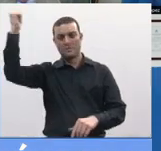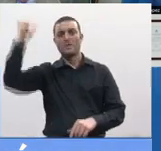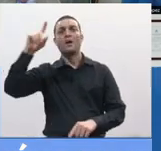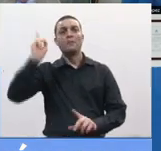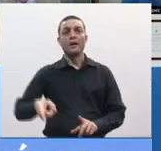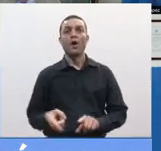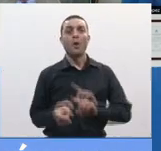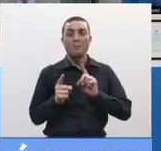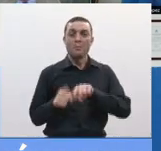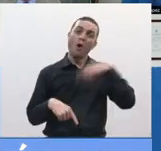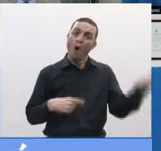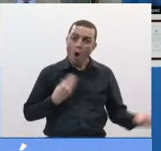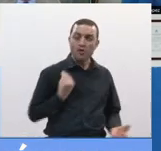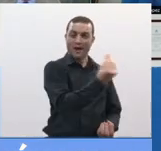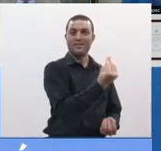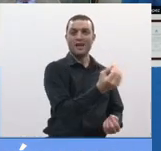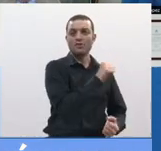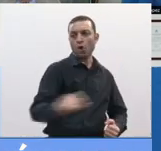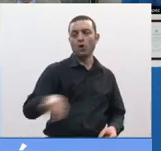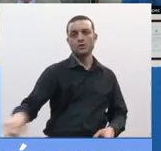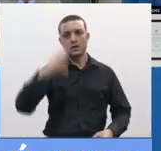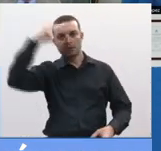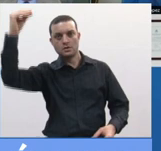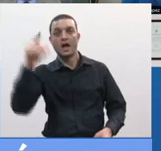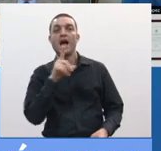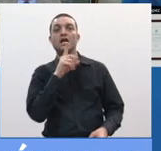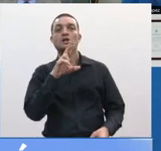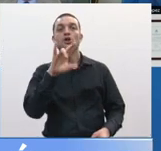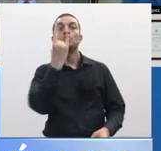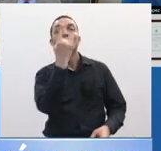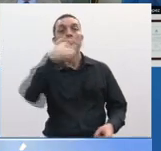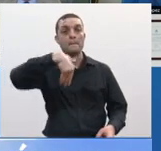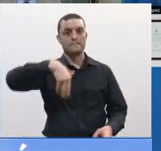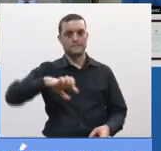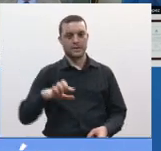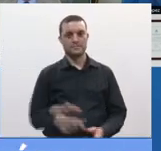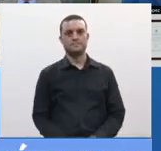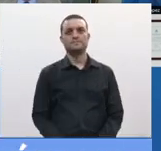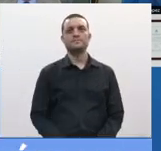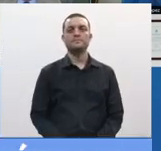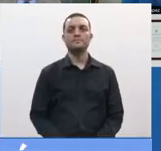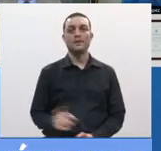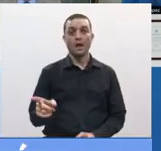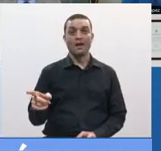es tan rápido, ¿verdad?, que Trump, que es el presidente de los Estados Unidos, que tiene todo el poder a su servicio,